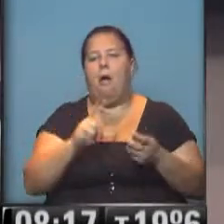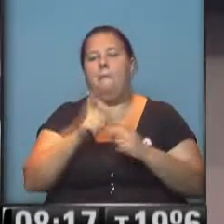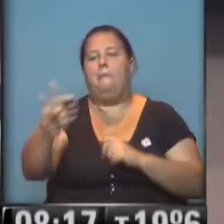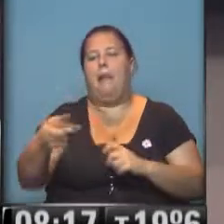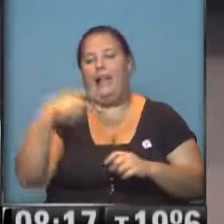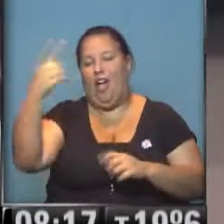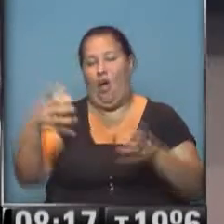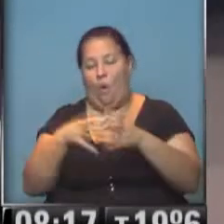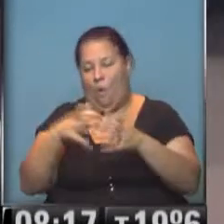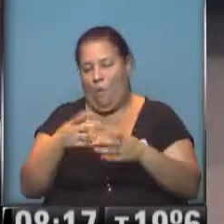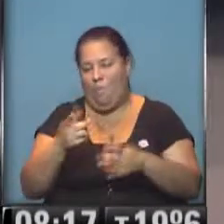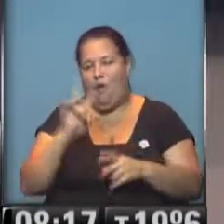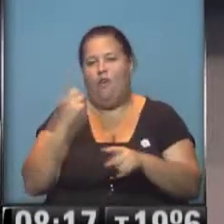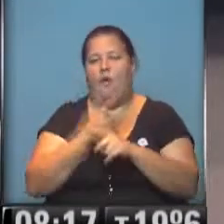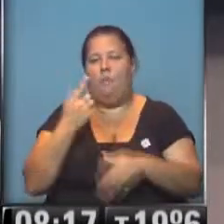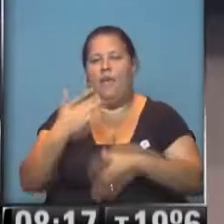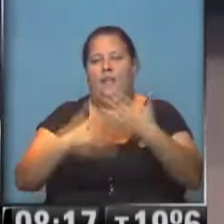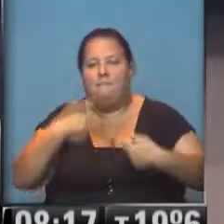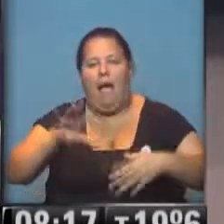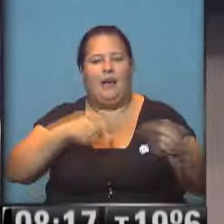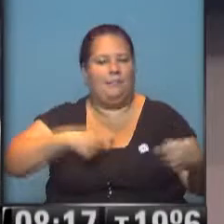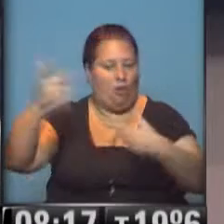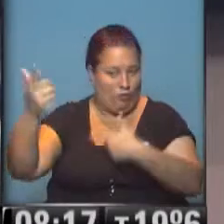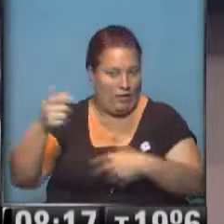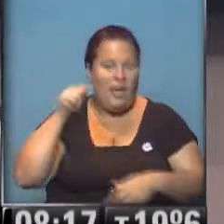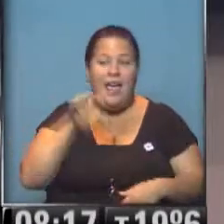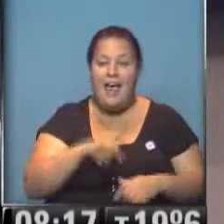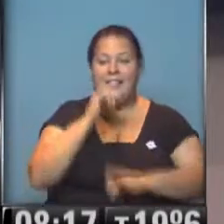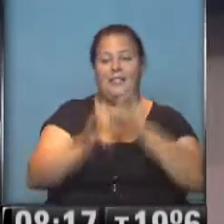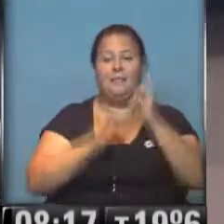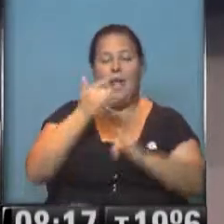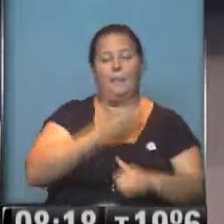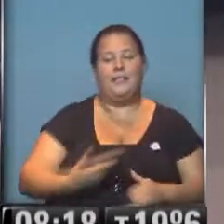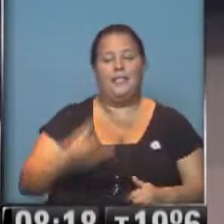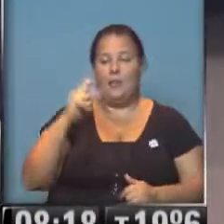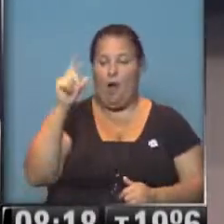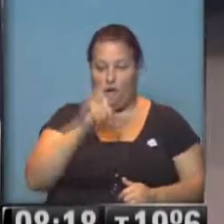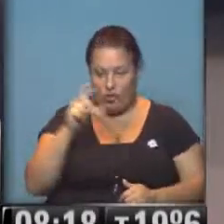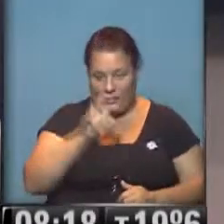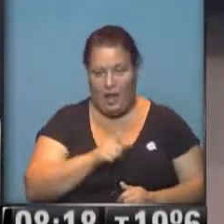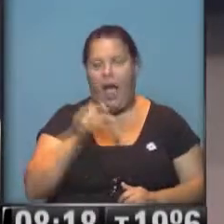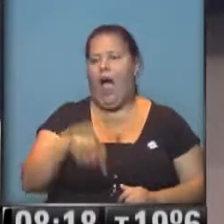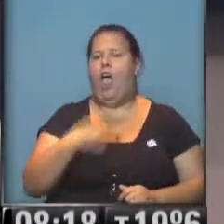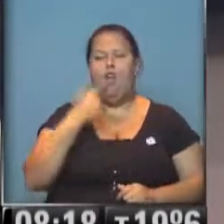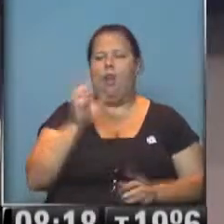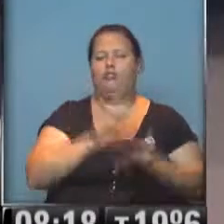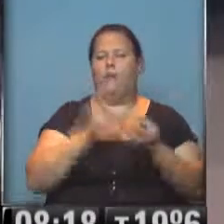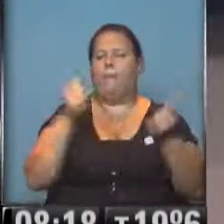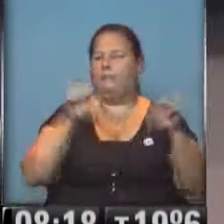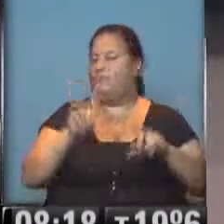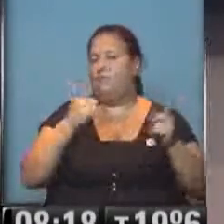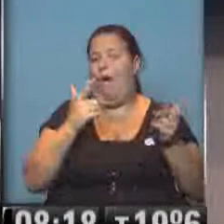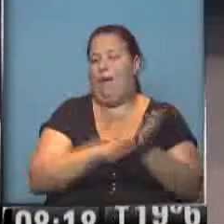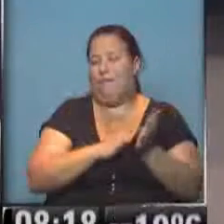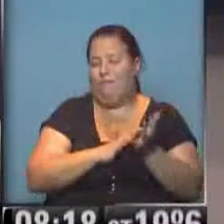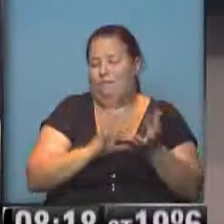seguramente con esto no hubieran levantado las exportaciones esto es lo que explicó el yerba no lo hice ya no se habla de evaluación ya dejó de ser argumento